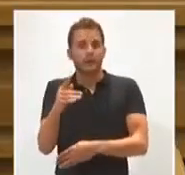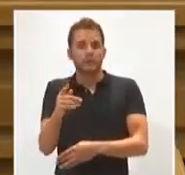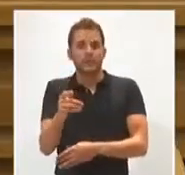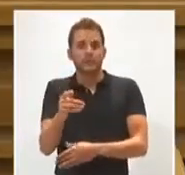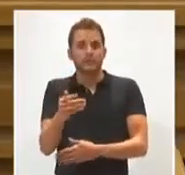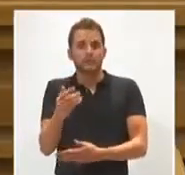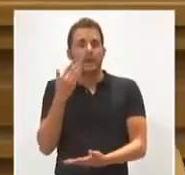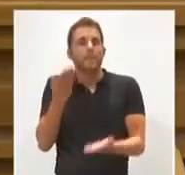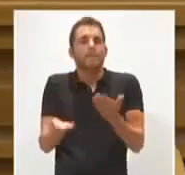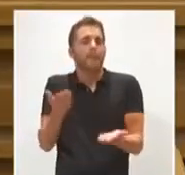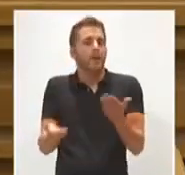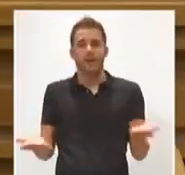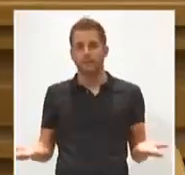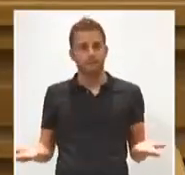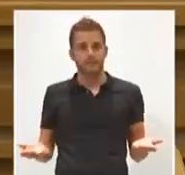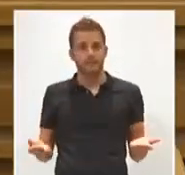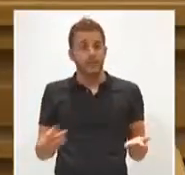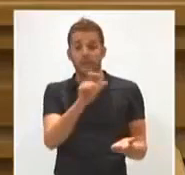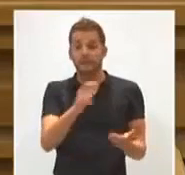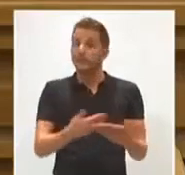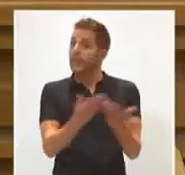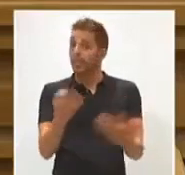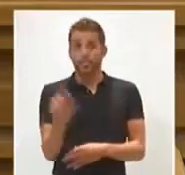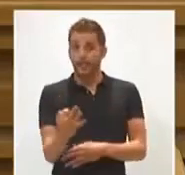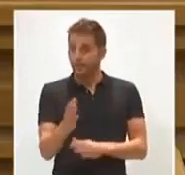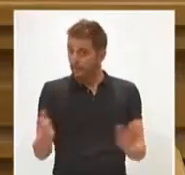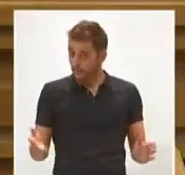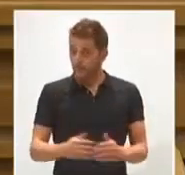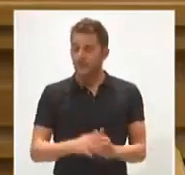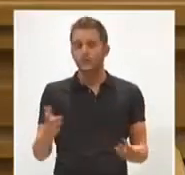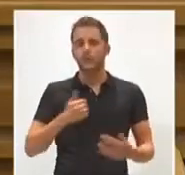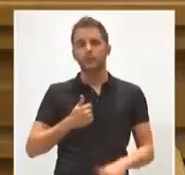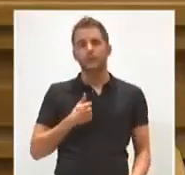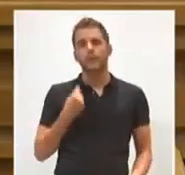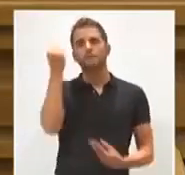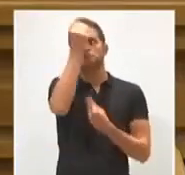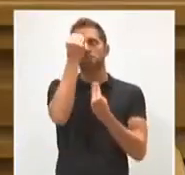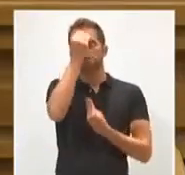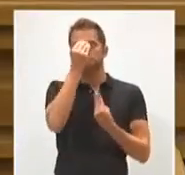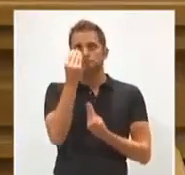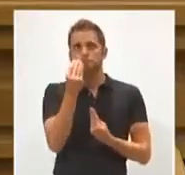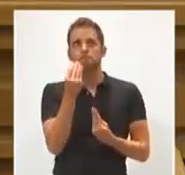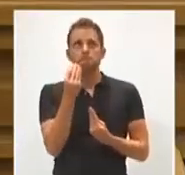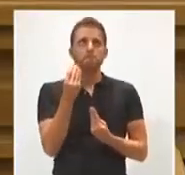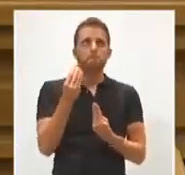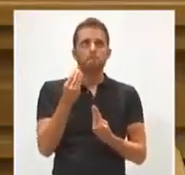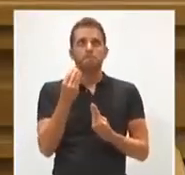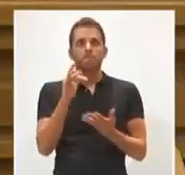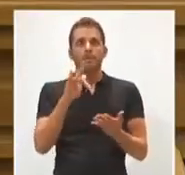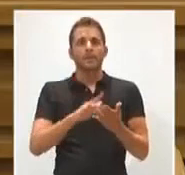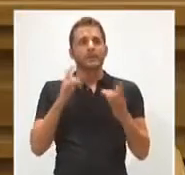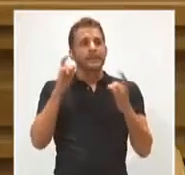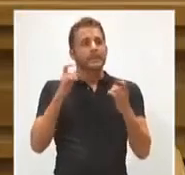así la gente tiene criterio y tiene que ser así por eso me he planteado como querían ustedes ponernos de acuerdo